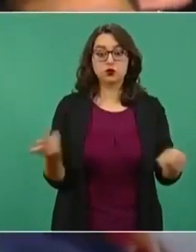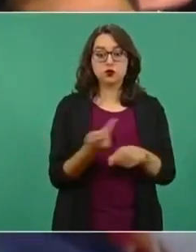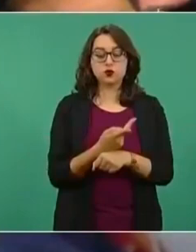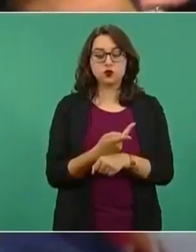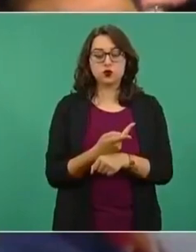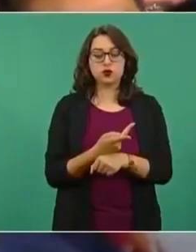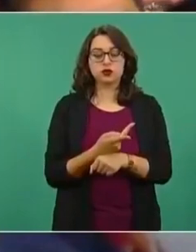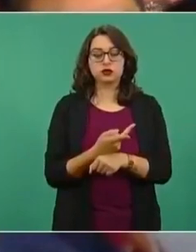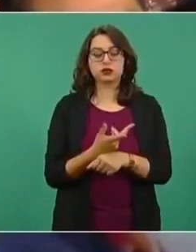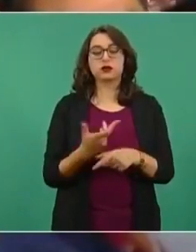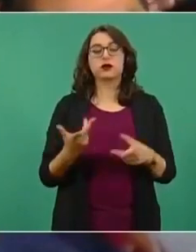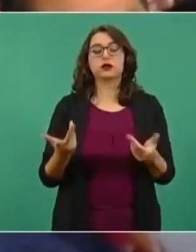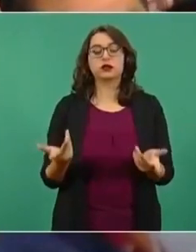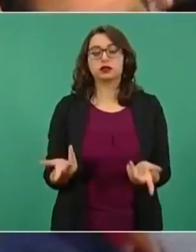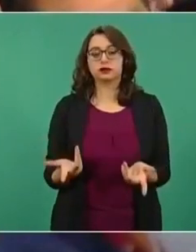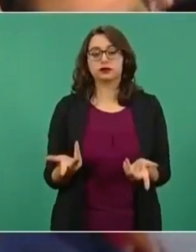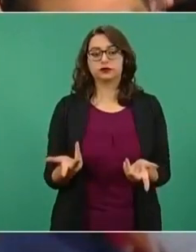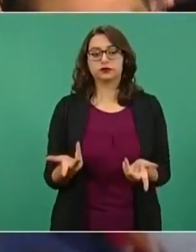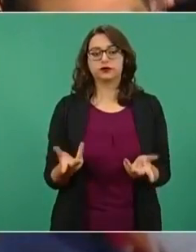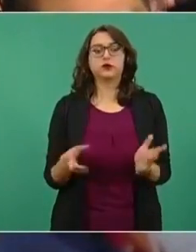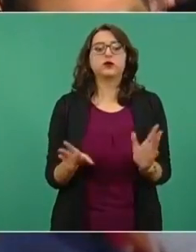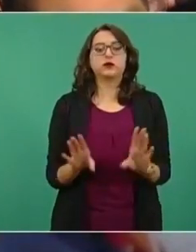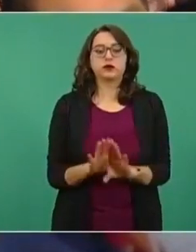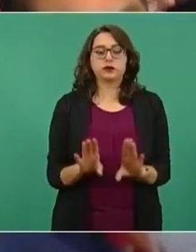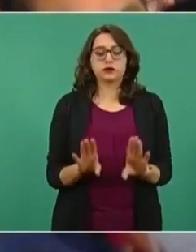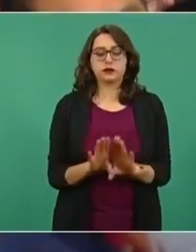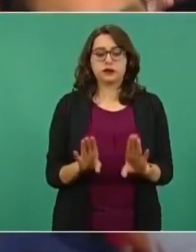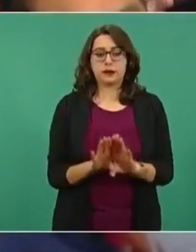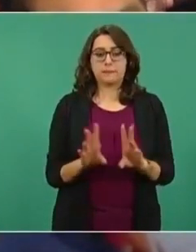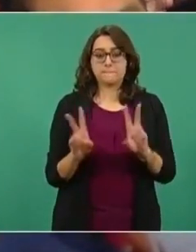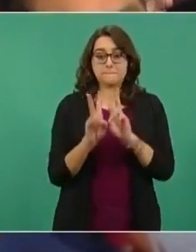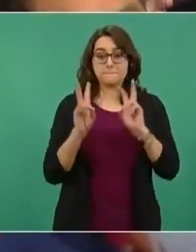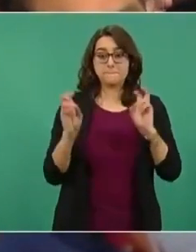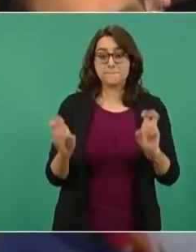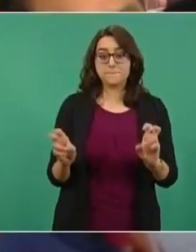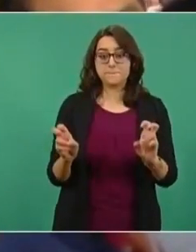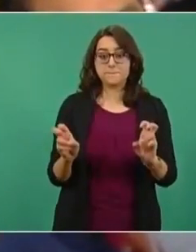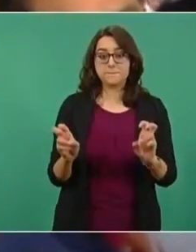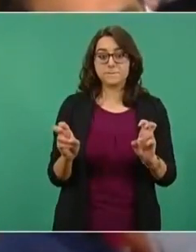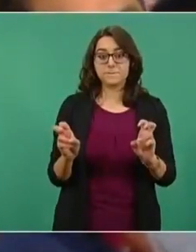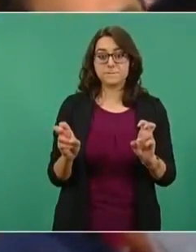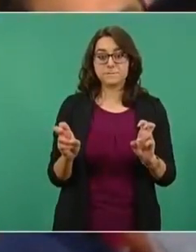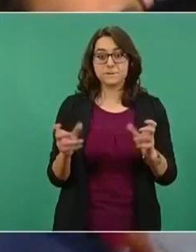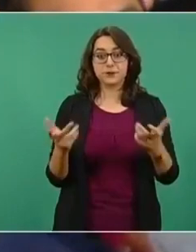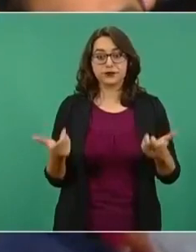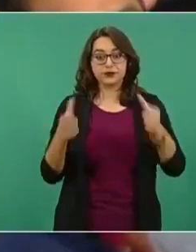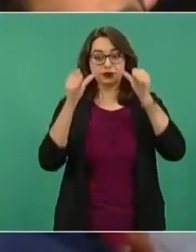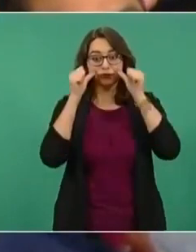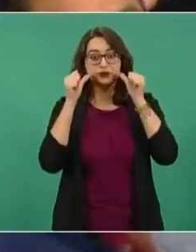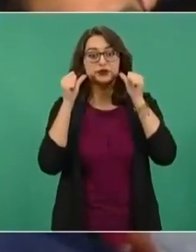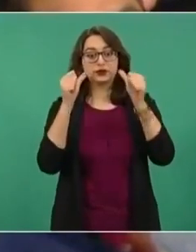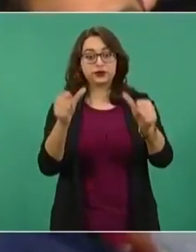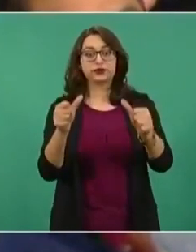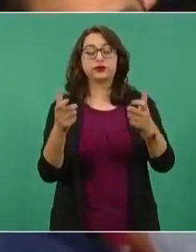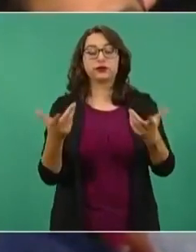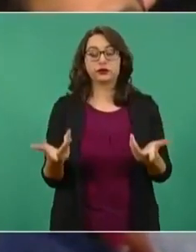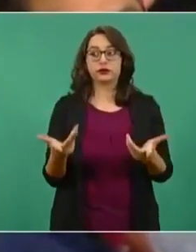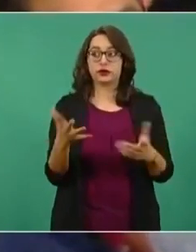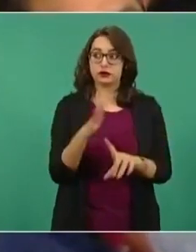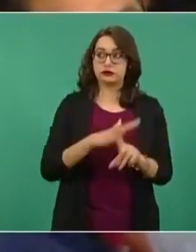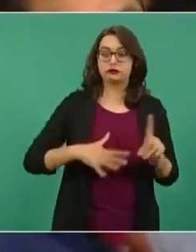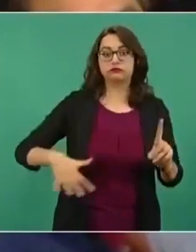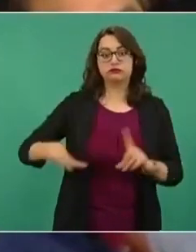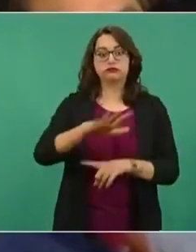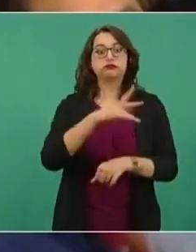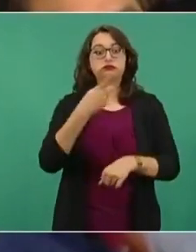El aeropuerto internacional de Tulum se plantea edificar en terrenos limítrofes del destino turístico con el municipio de Felipe Carrillo Puerto en